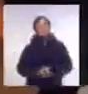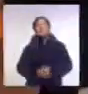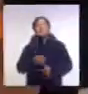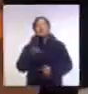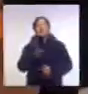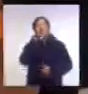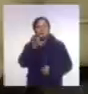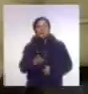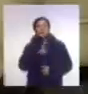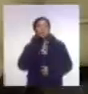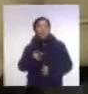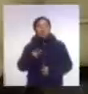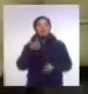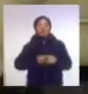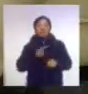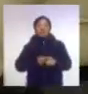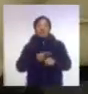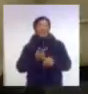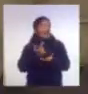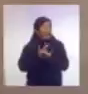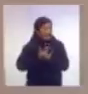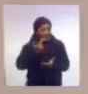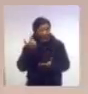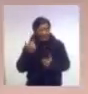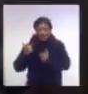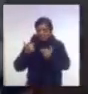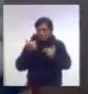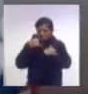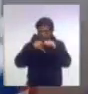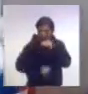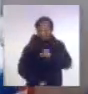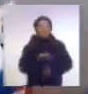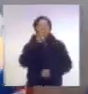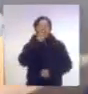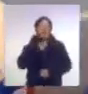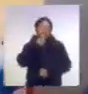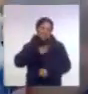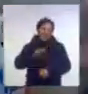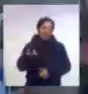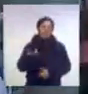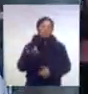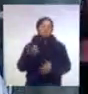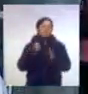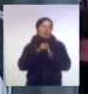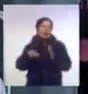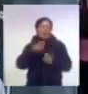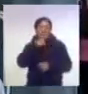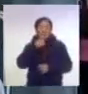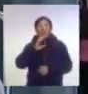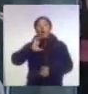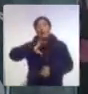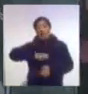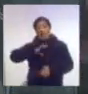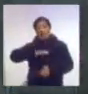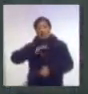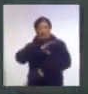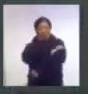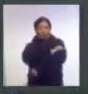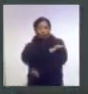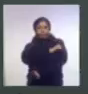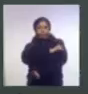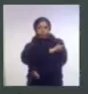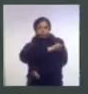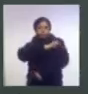también puede desencadenar enfermedades crónico-degenerativas como diabetes mellitus, algunos tipos de cáncer e hipertensión